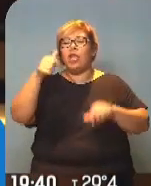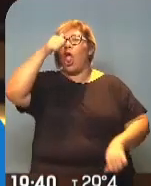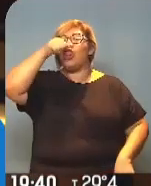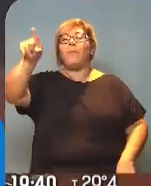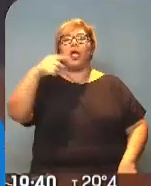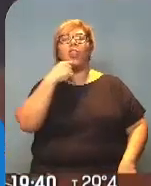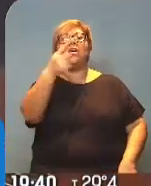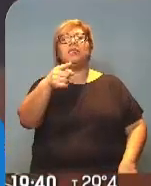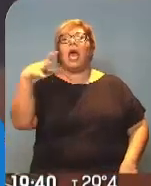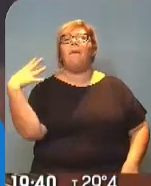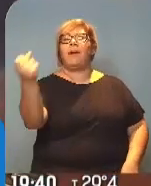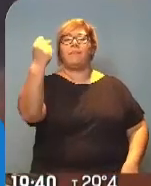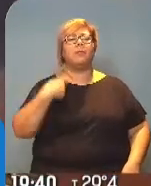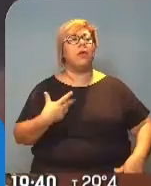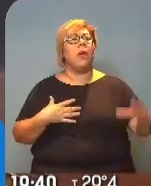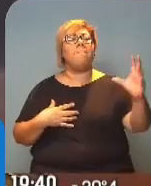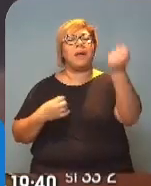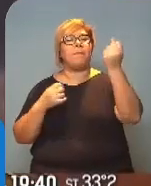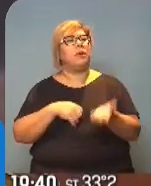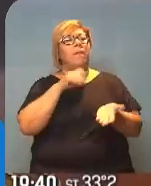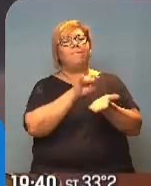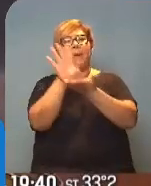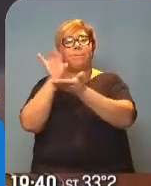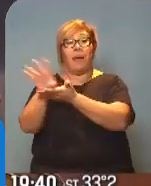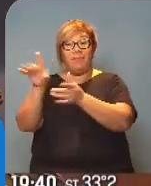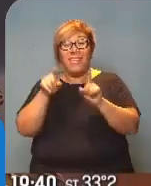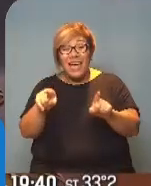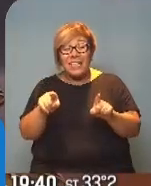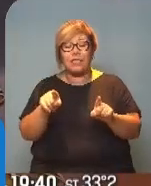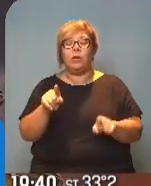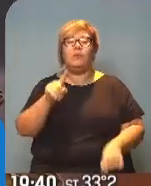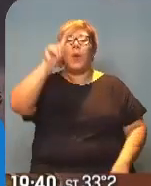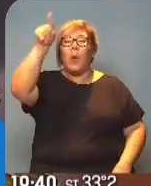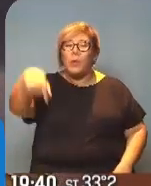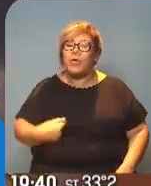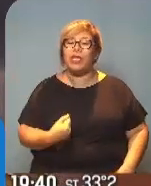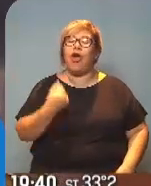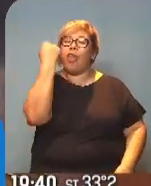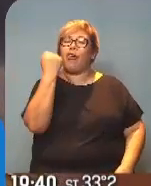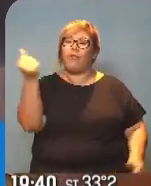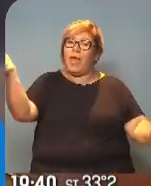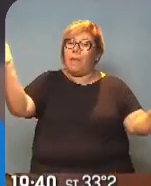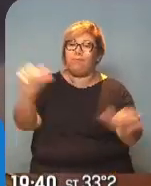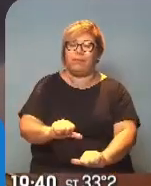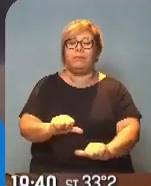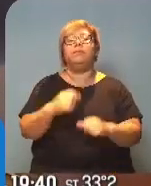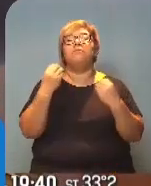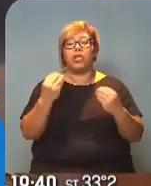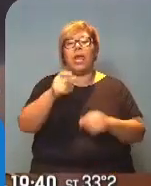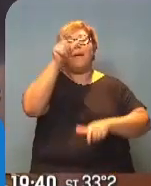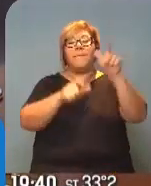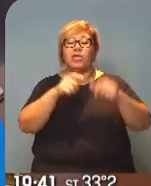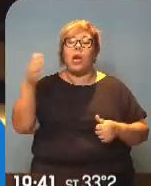exprópiese, exprópiese. Bueno, esas medidas acabaron con la economía. todos los productores, los pequeños industriales,